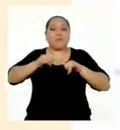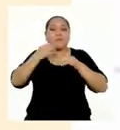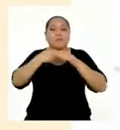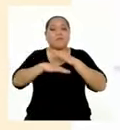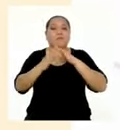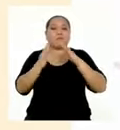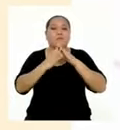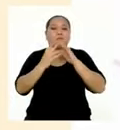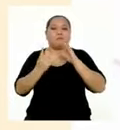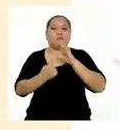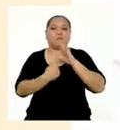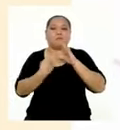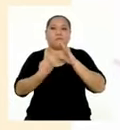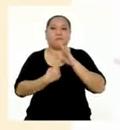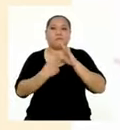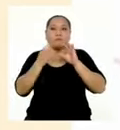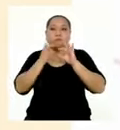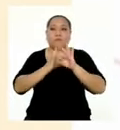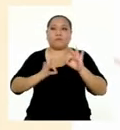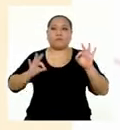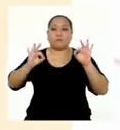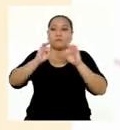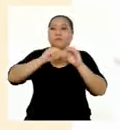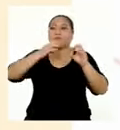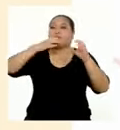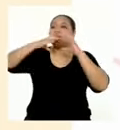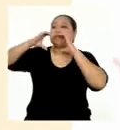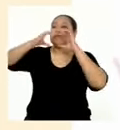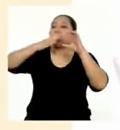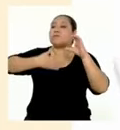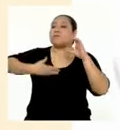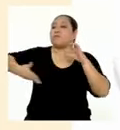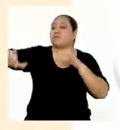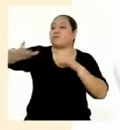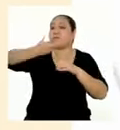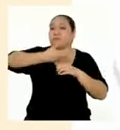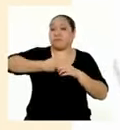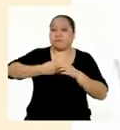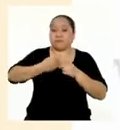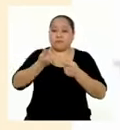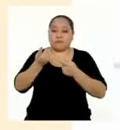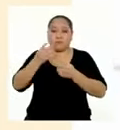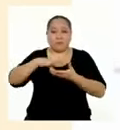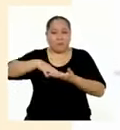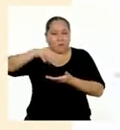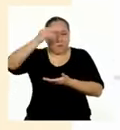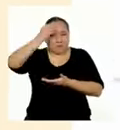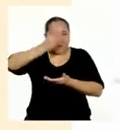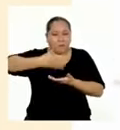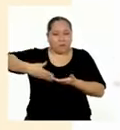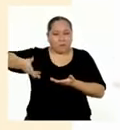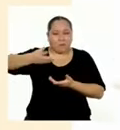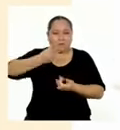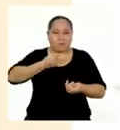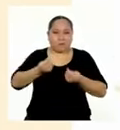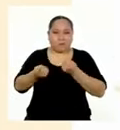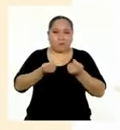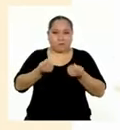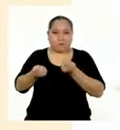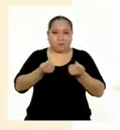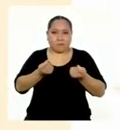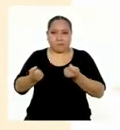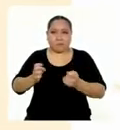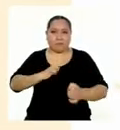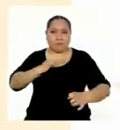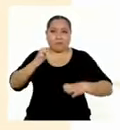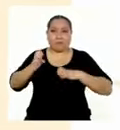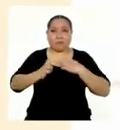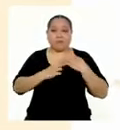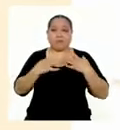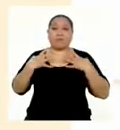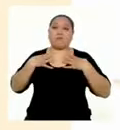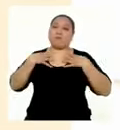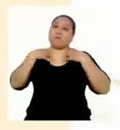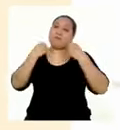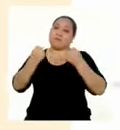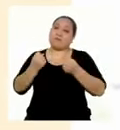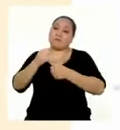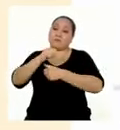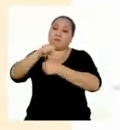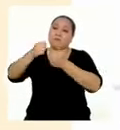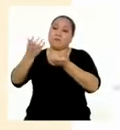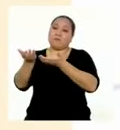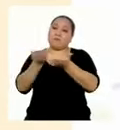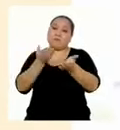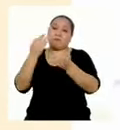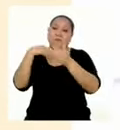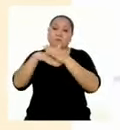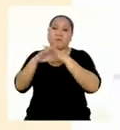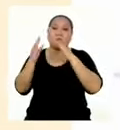muy importante que conversemos y aprendamos a regular nuestras emociones para promover una sana convivencia en el hogar. Por ello, a lo